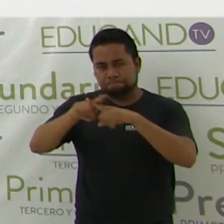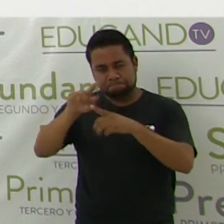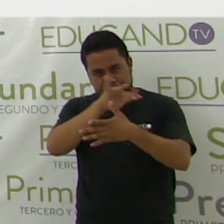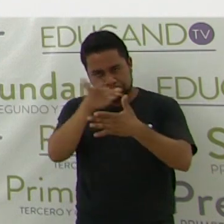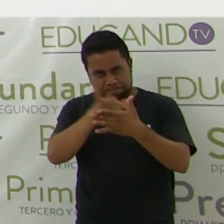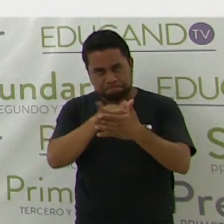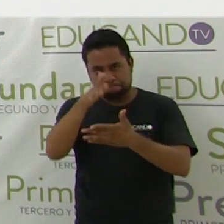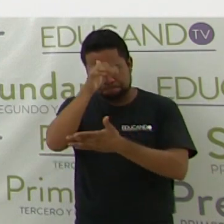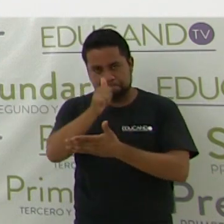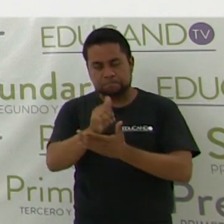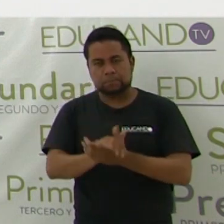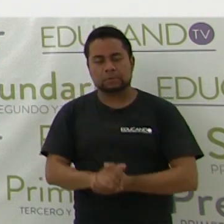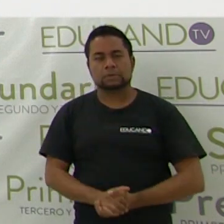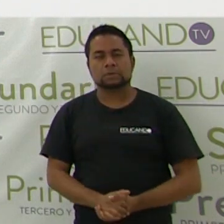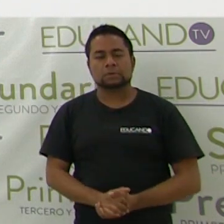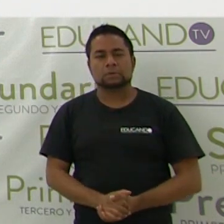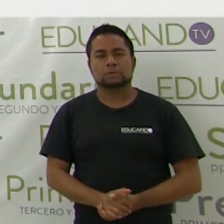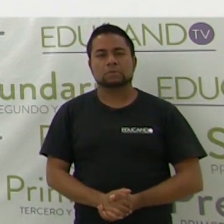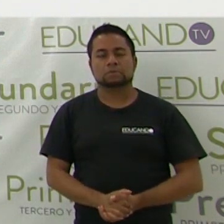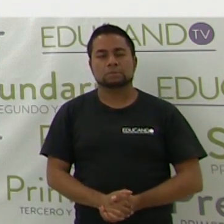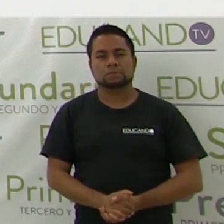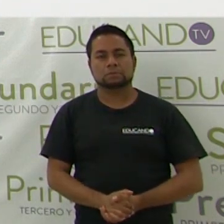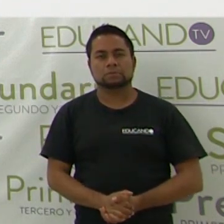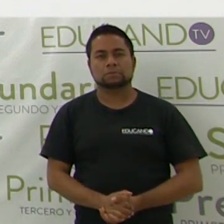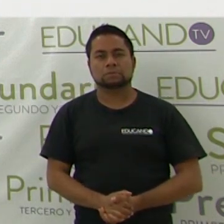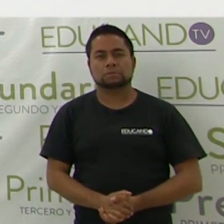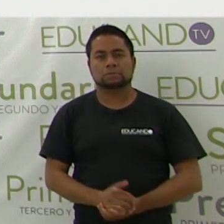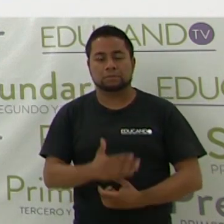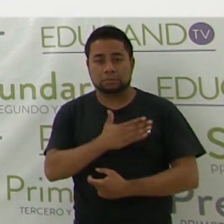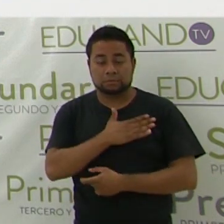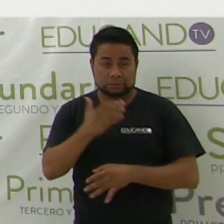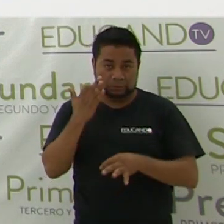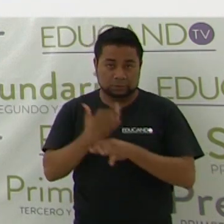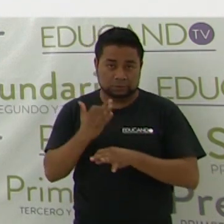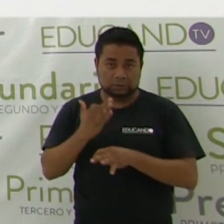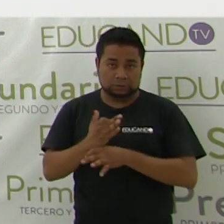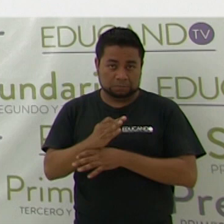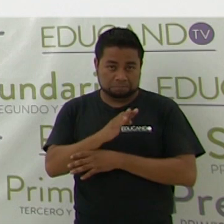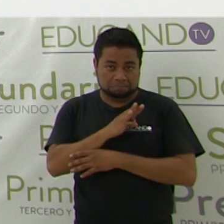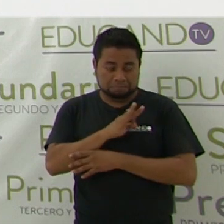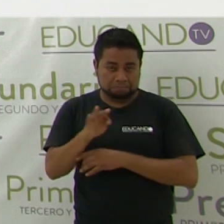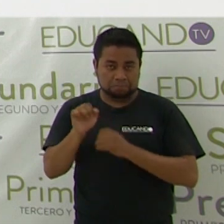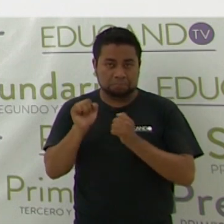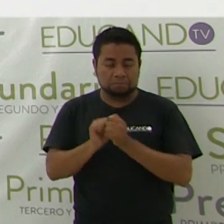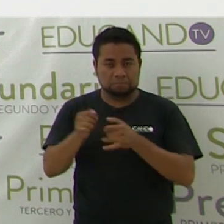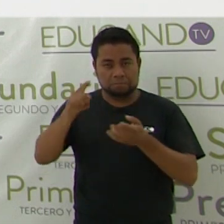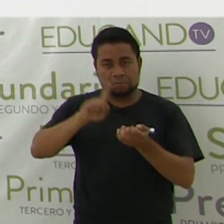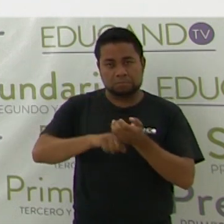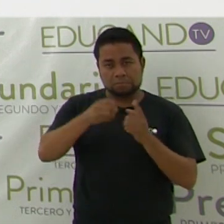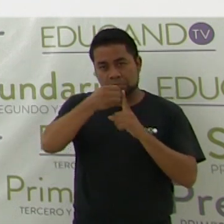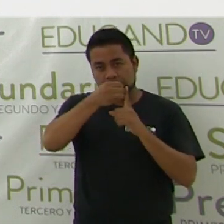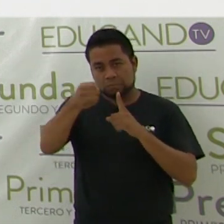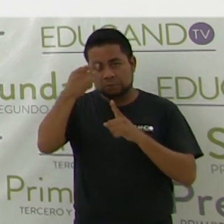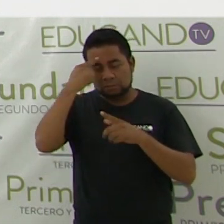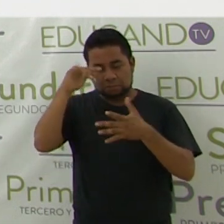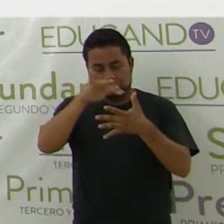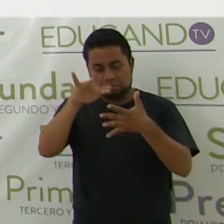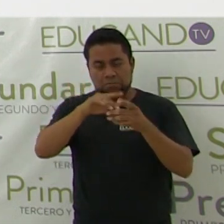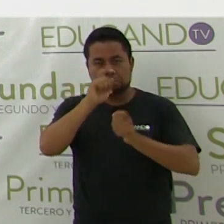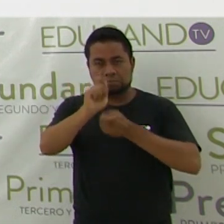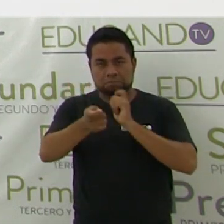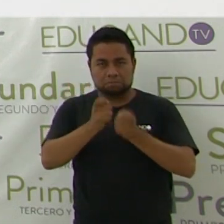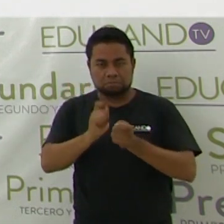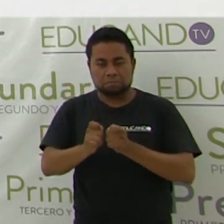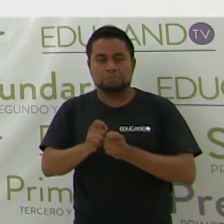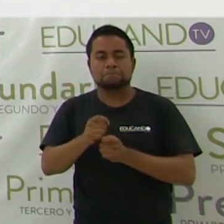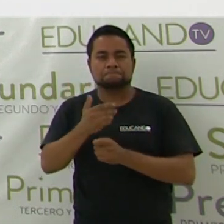textos. Bueno, ahora podemos pasar a la estructura de un texto. Vamos a